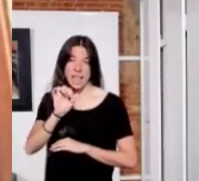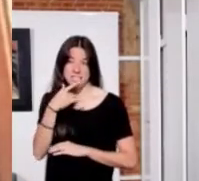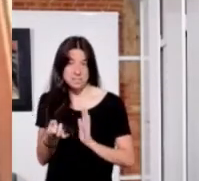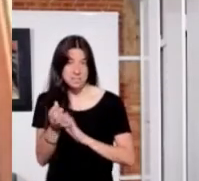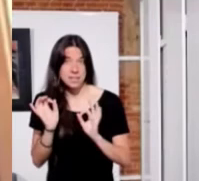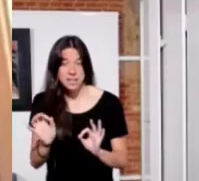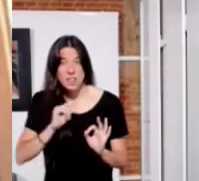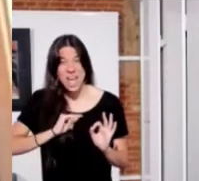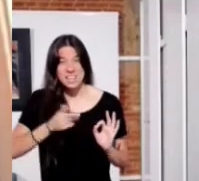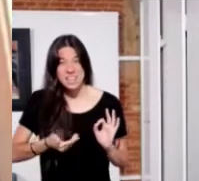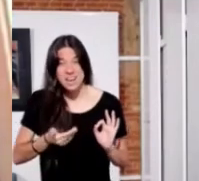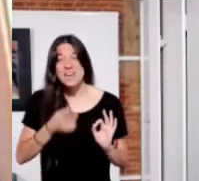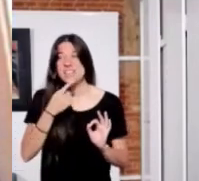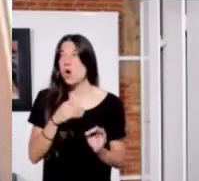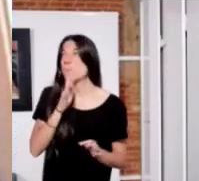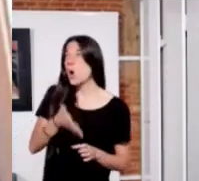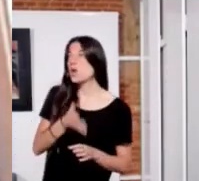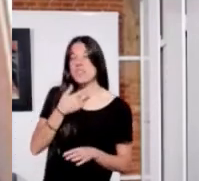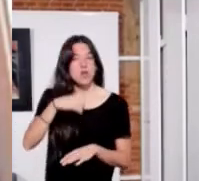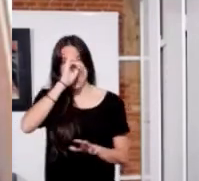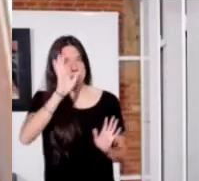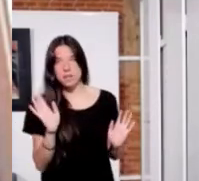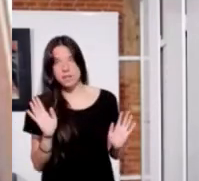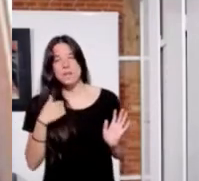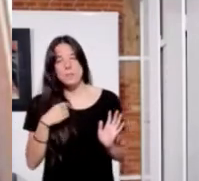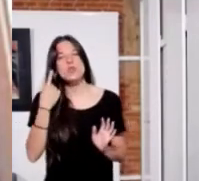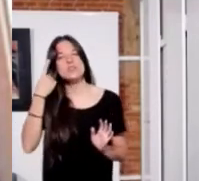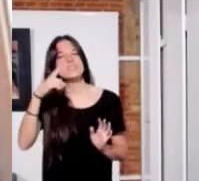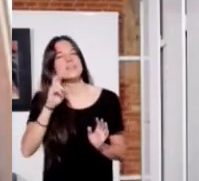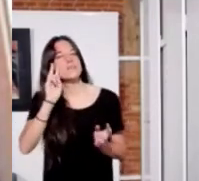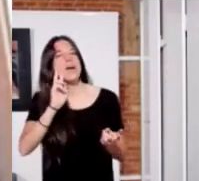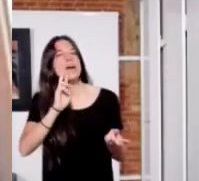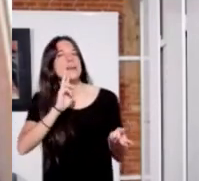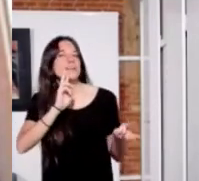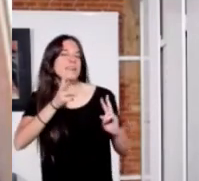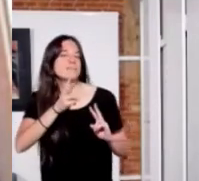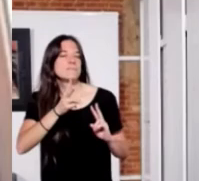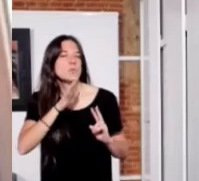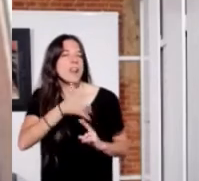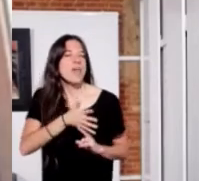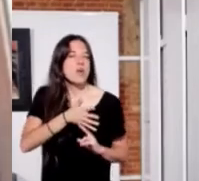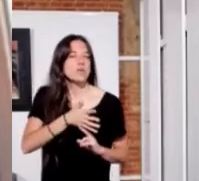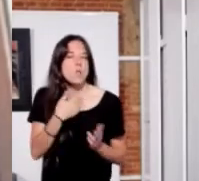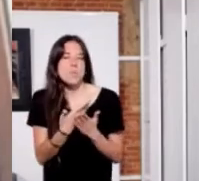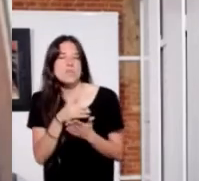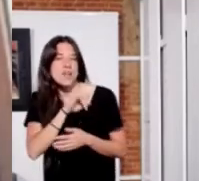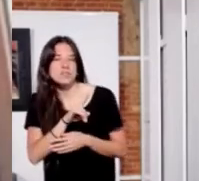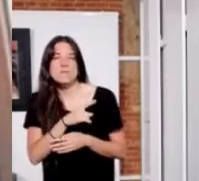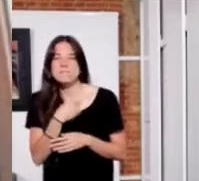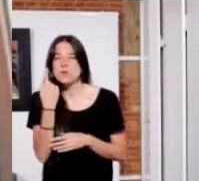¿por qué? Es yo no lo sé, pero sí que sé detectar una falsa razón, un falso argumento.